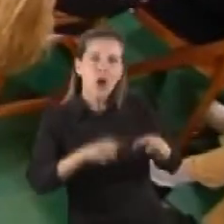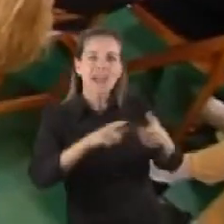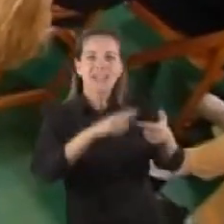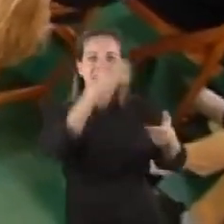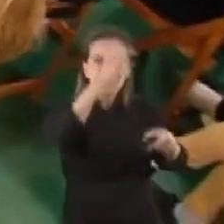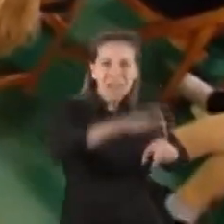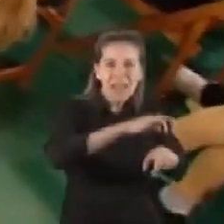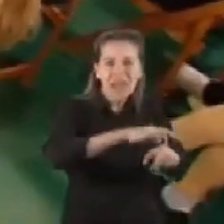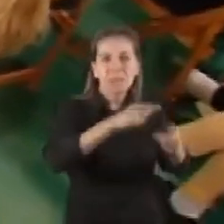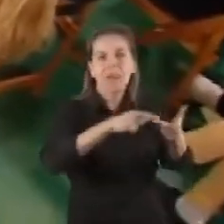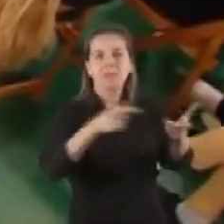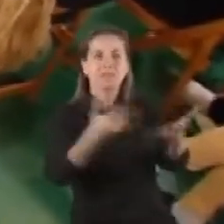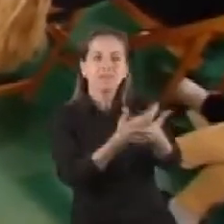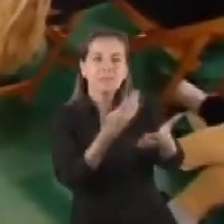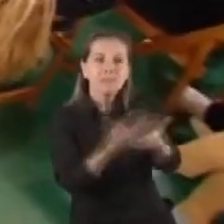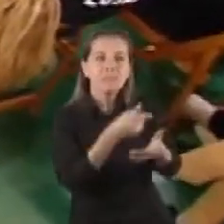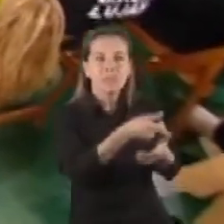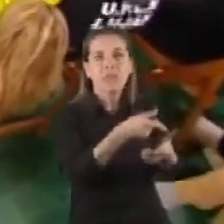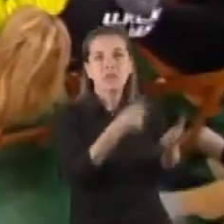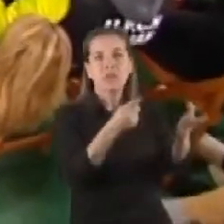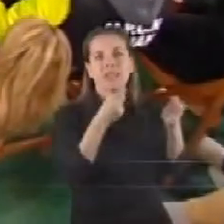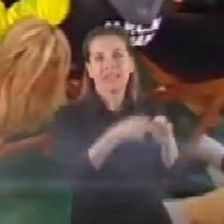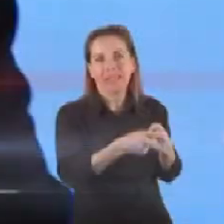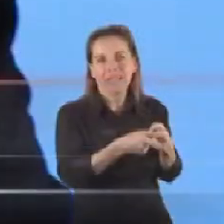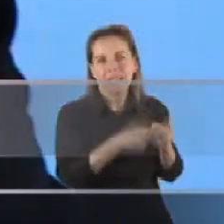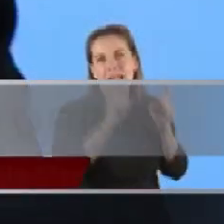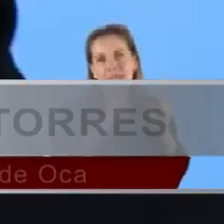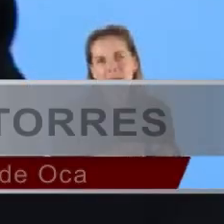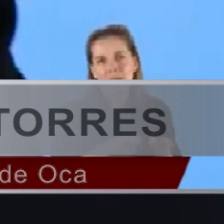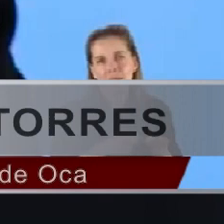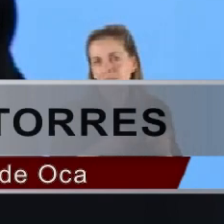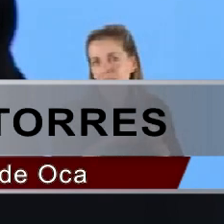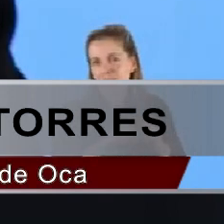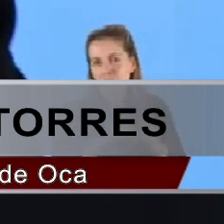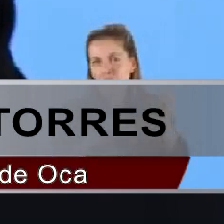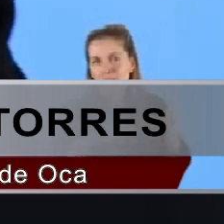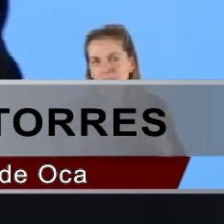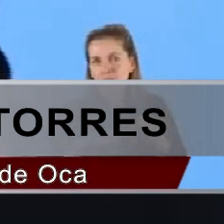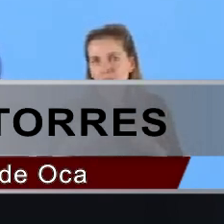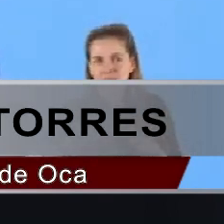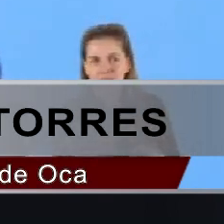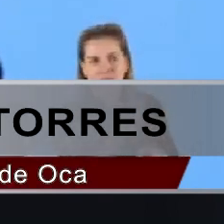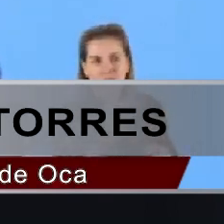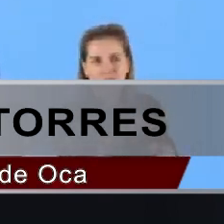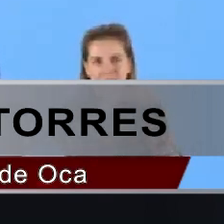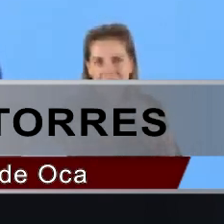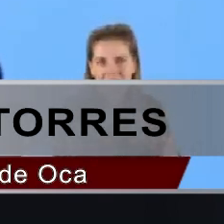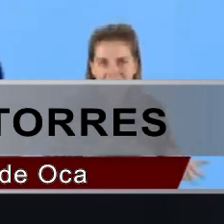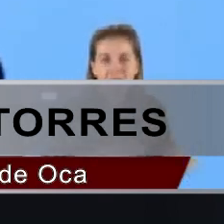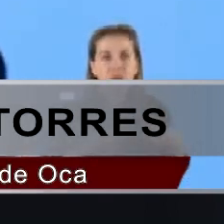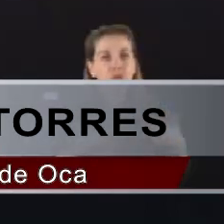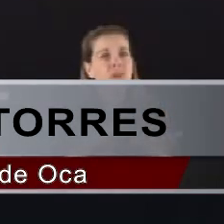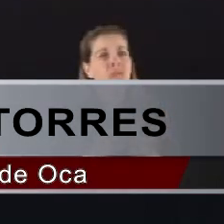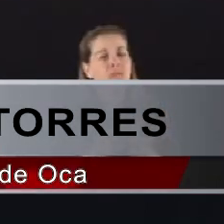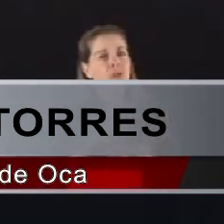a ocuparse de las personas que tienen estas dolencias. Y yo estoy muy feliz en que lo hagamos.